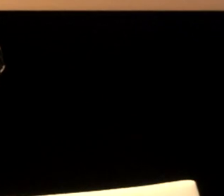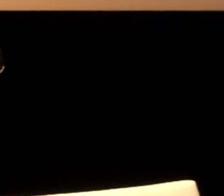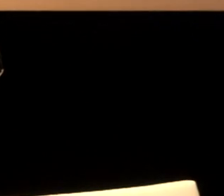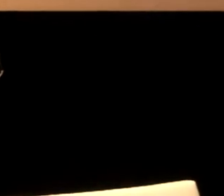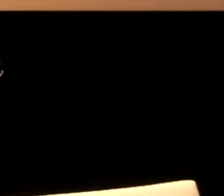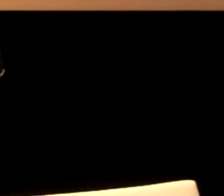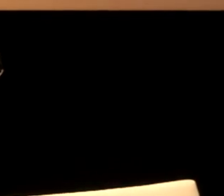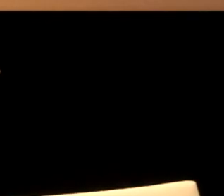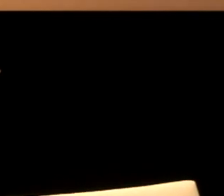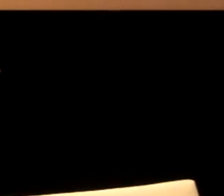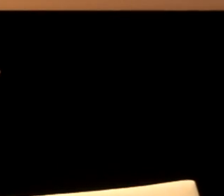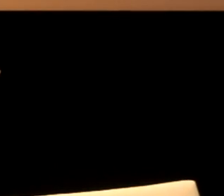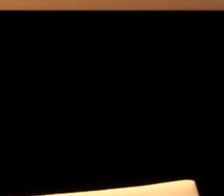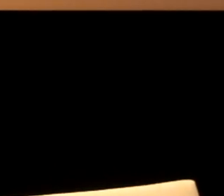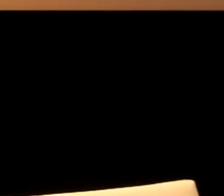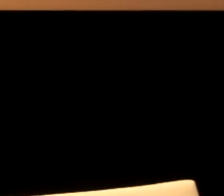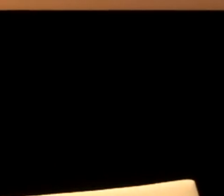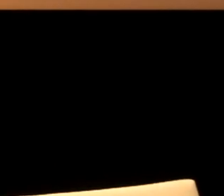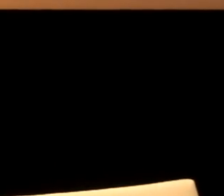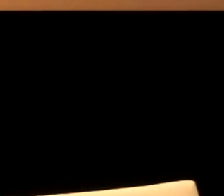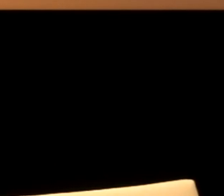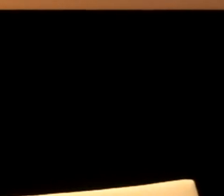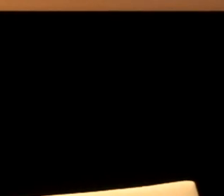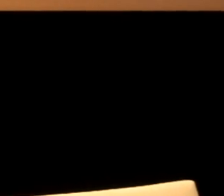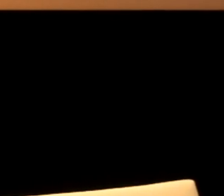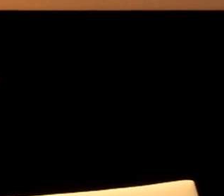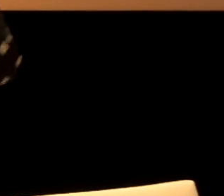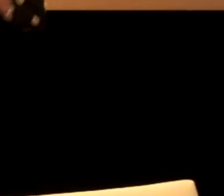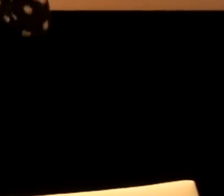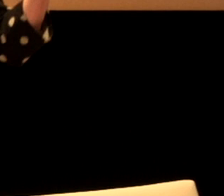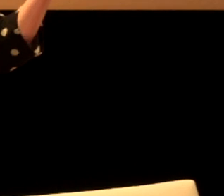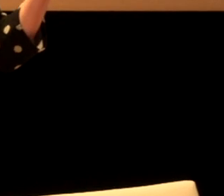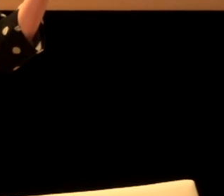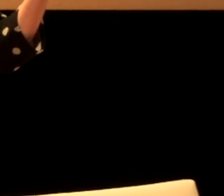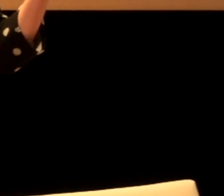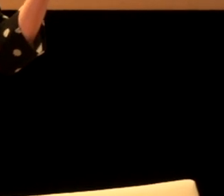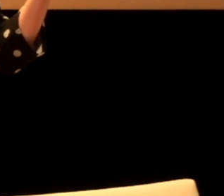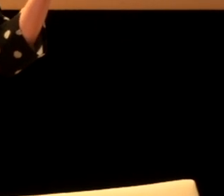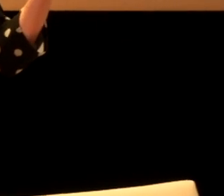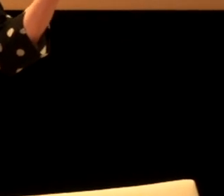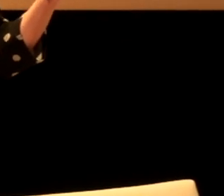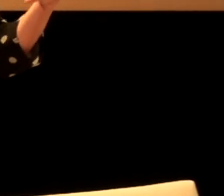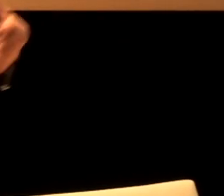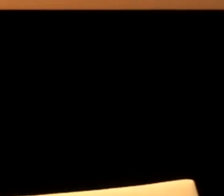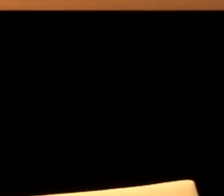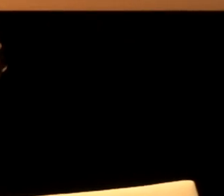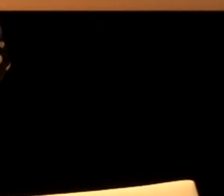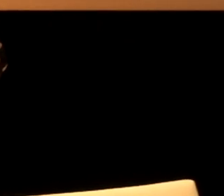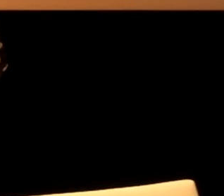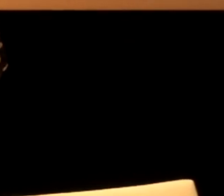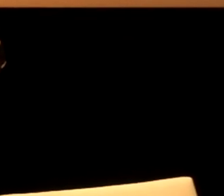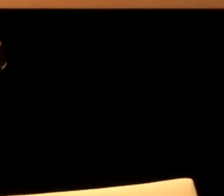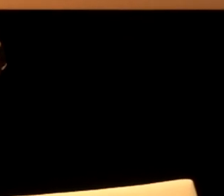escolar vasco. El segundo plan de inclusividad, podemos decir que es el paraguas, bajo el que se van a cobijar todas las